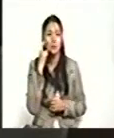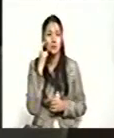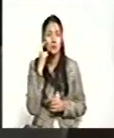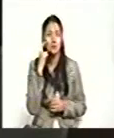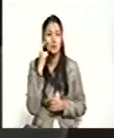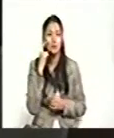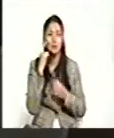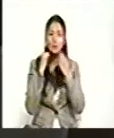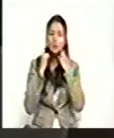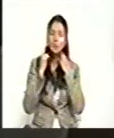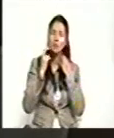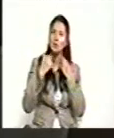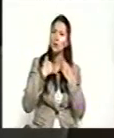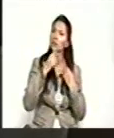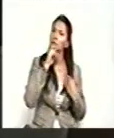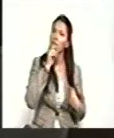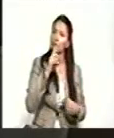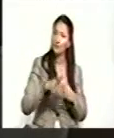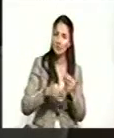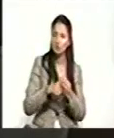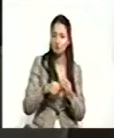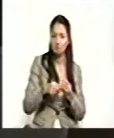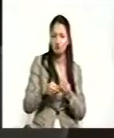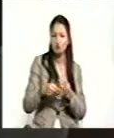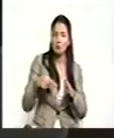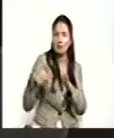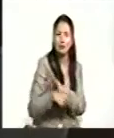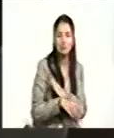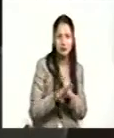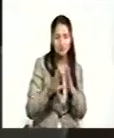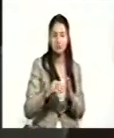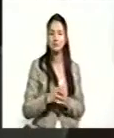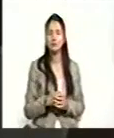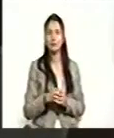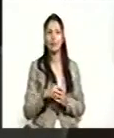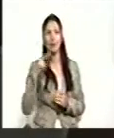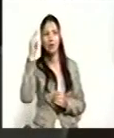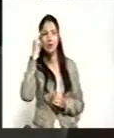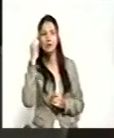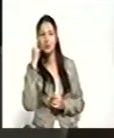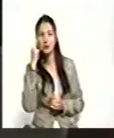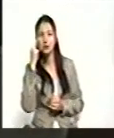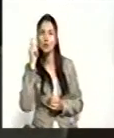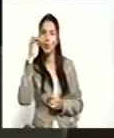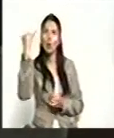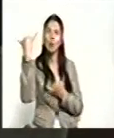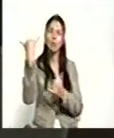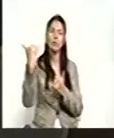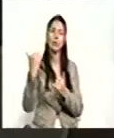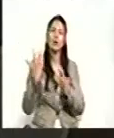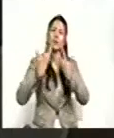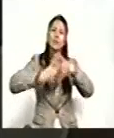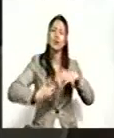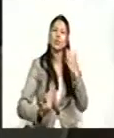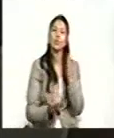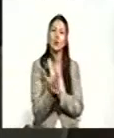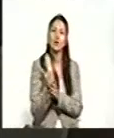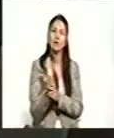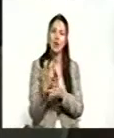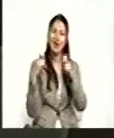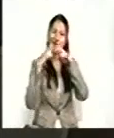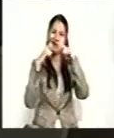exhaustivo me voy a referir a lo siguiente allí dejamos una empresa nueva de servicios de